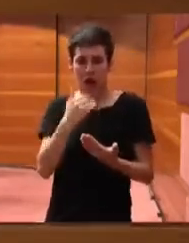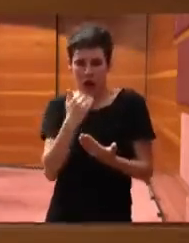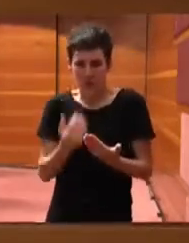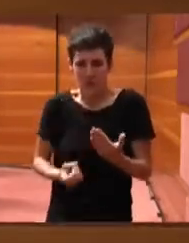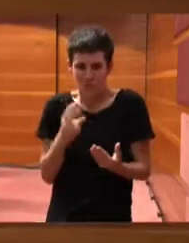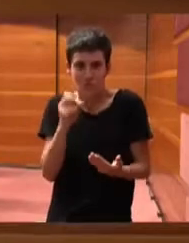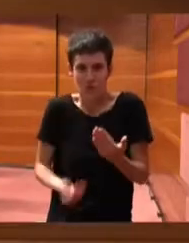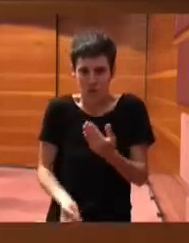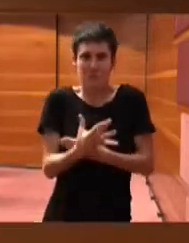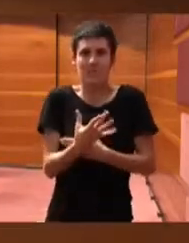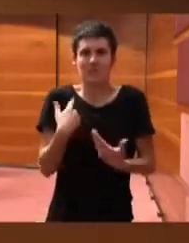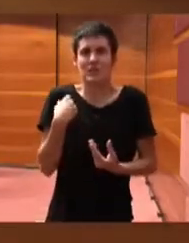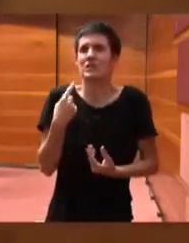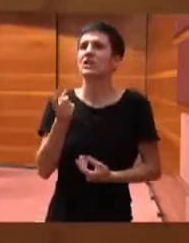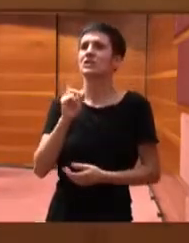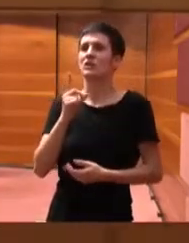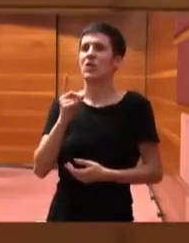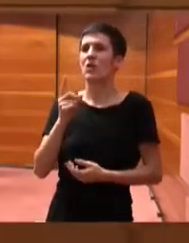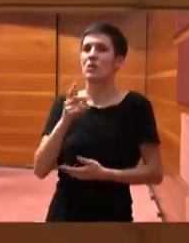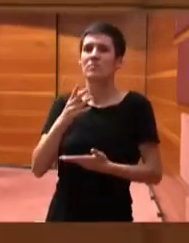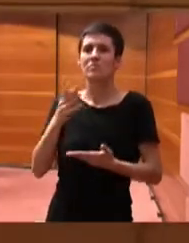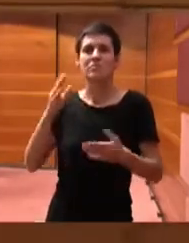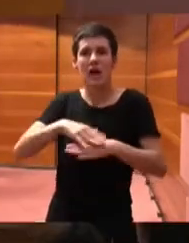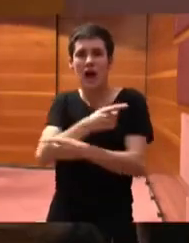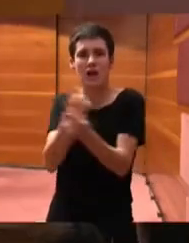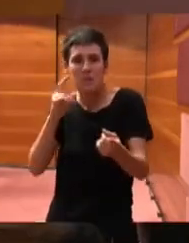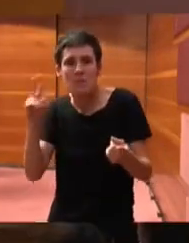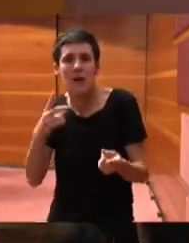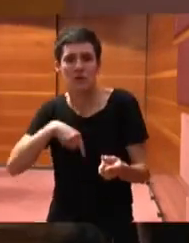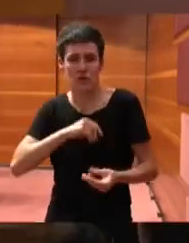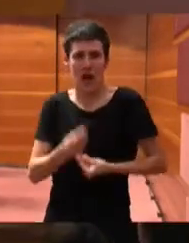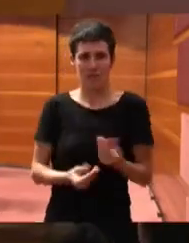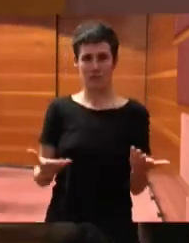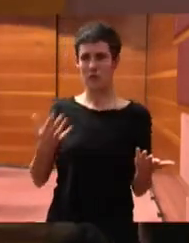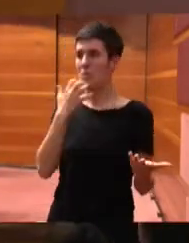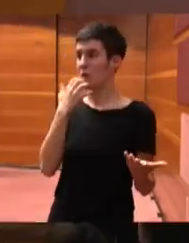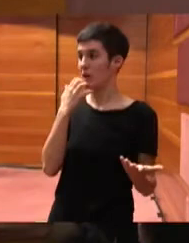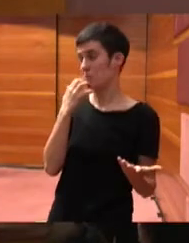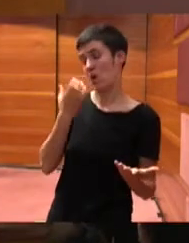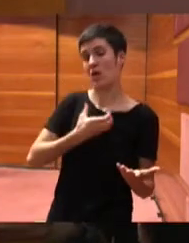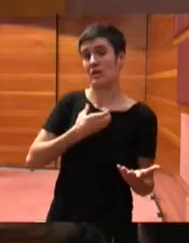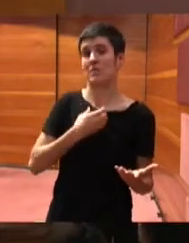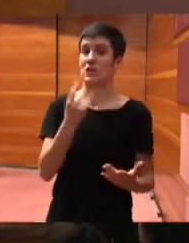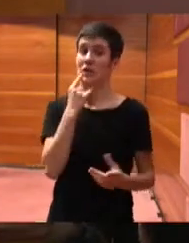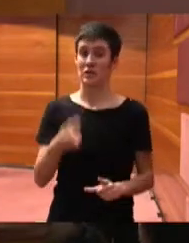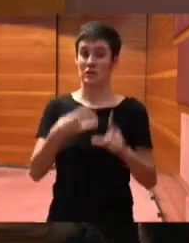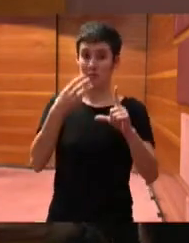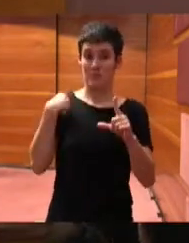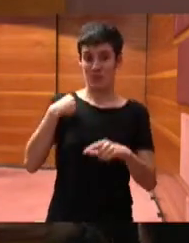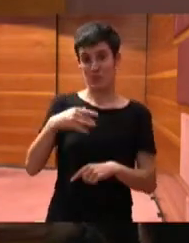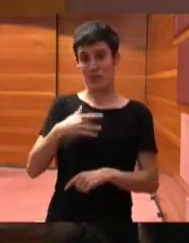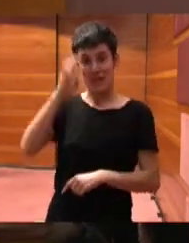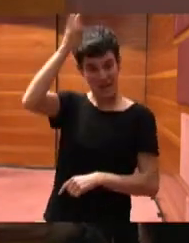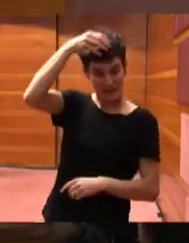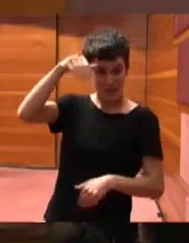¿eh? No, venga, vamos a poner una llamada a la acción para que vean. Por ejemplo, en portada, en el Ayuntamiento de Getxo, ese día, el día que ganó Trump las